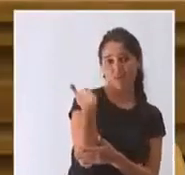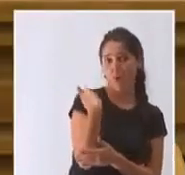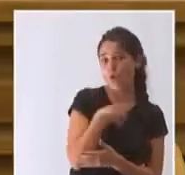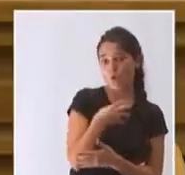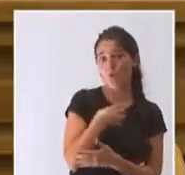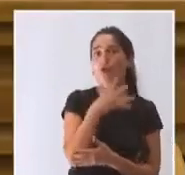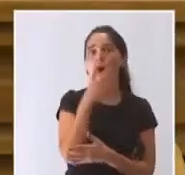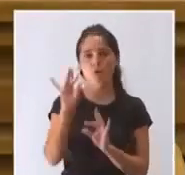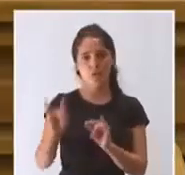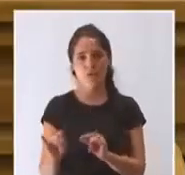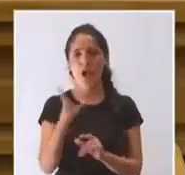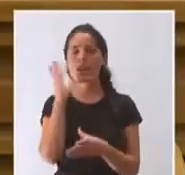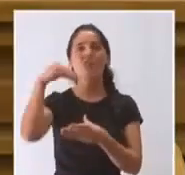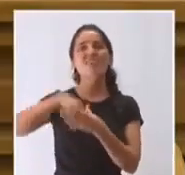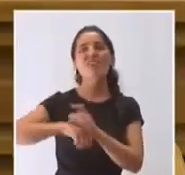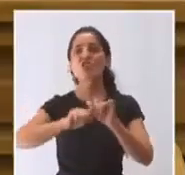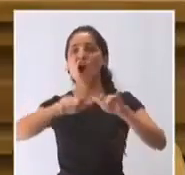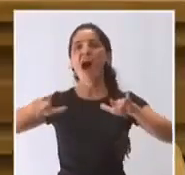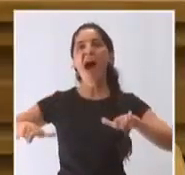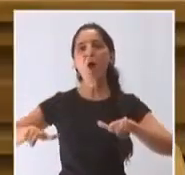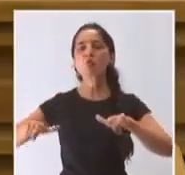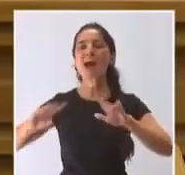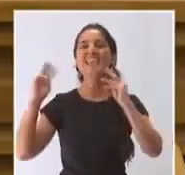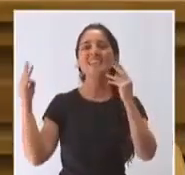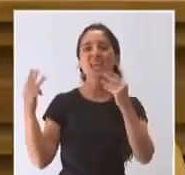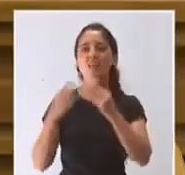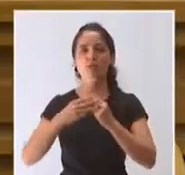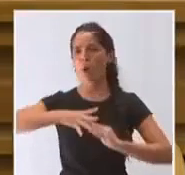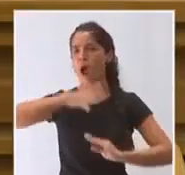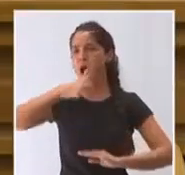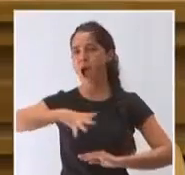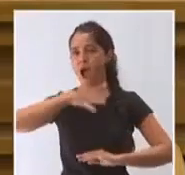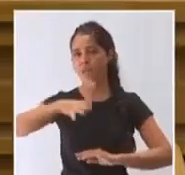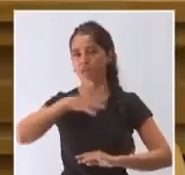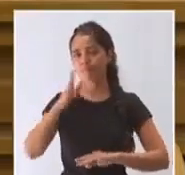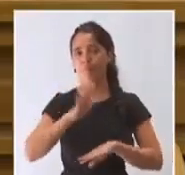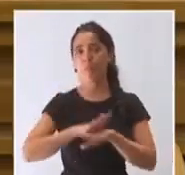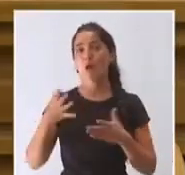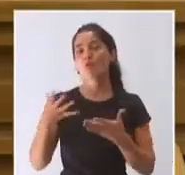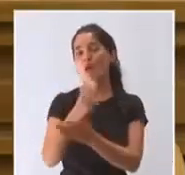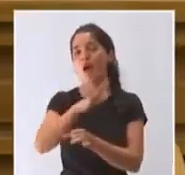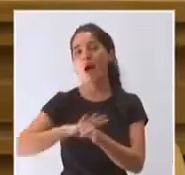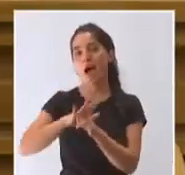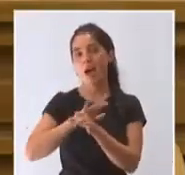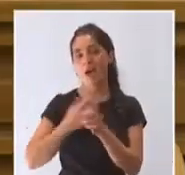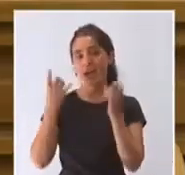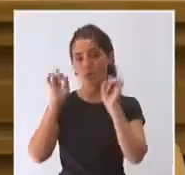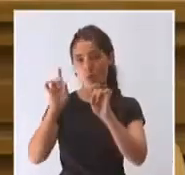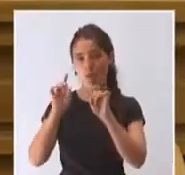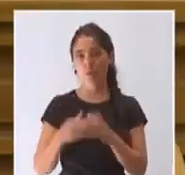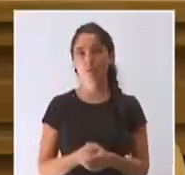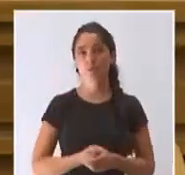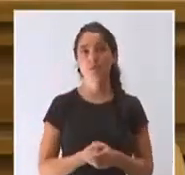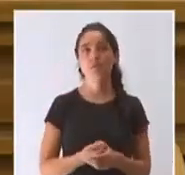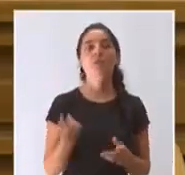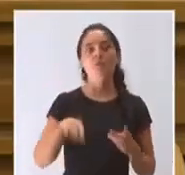un aula interactiva extraordinario para la comunidad educativa en ese terreno como en otros muchos en trámites que se están suprimiendo o